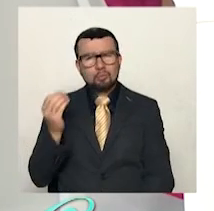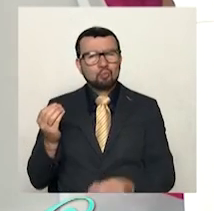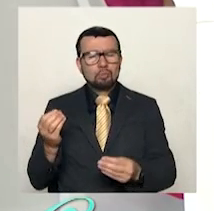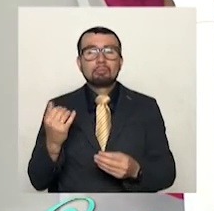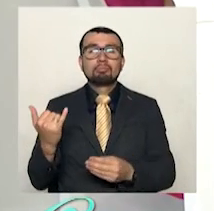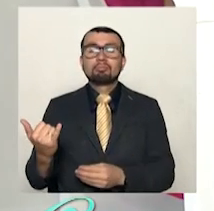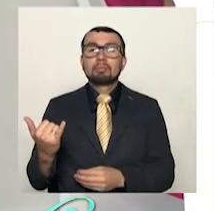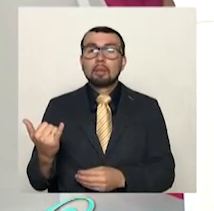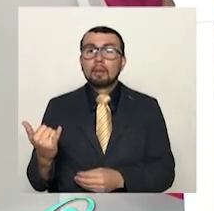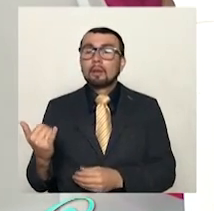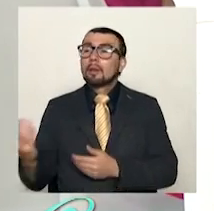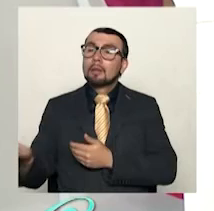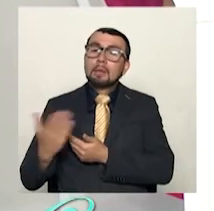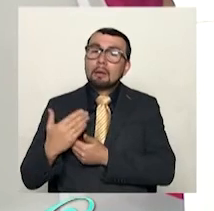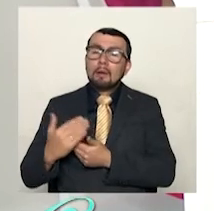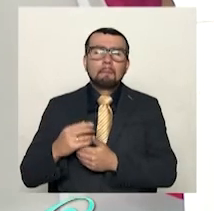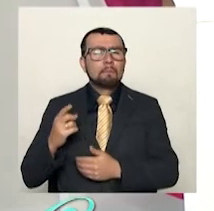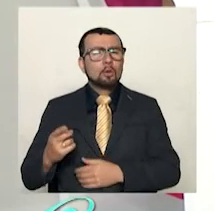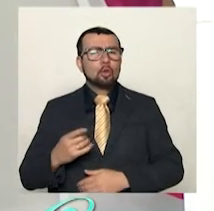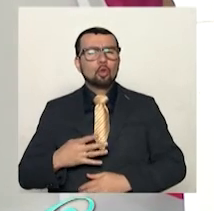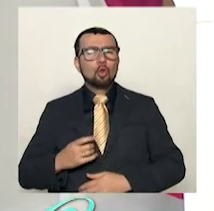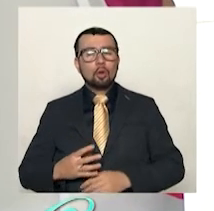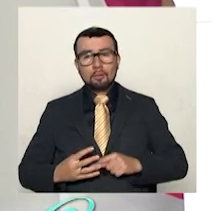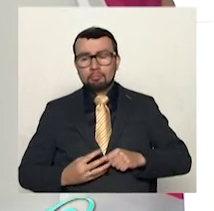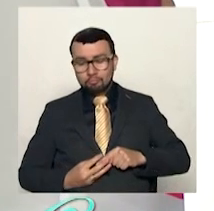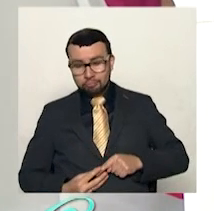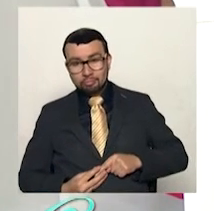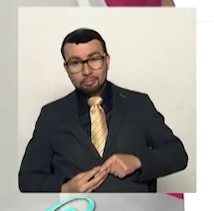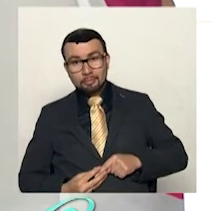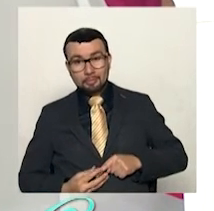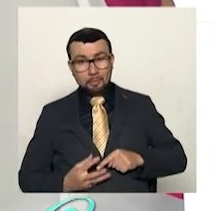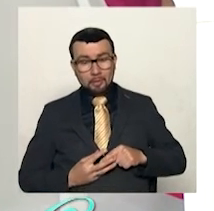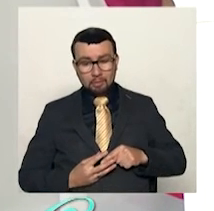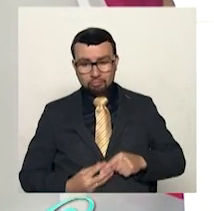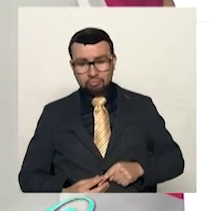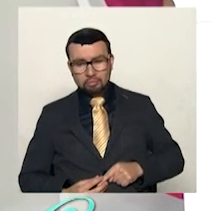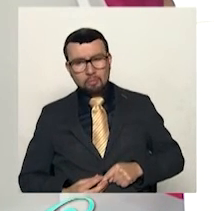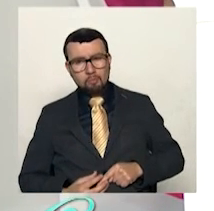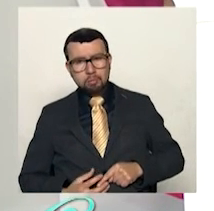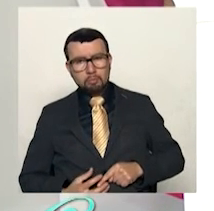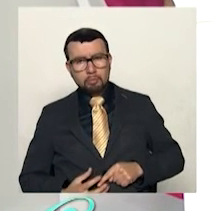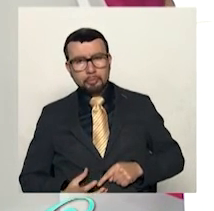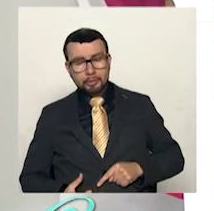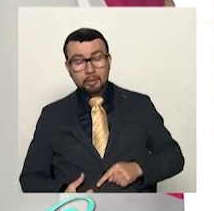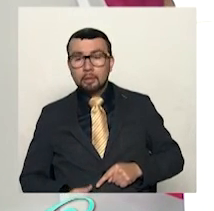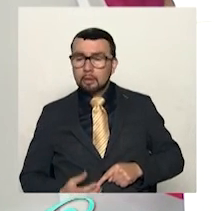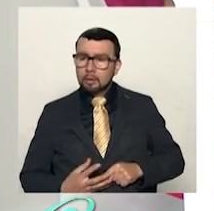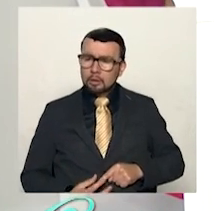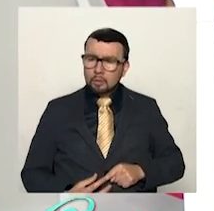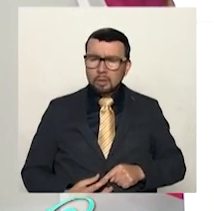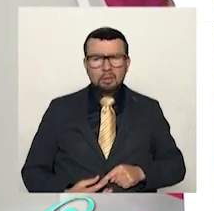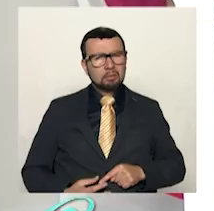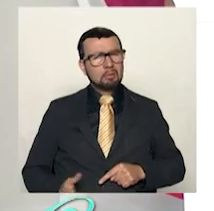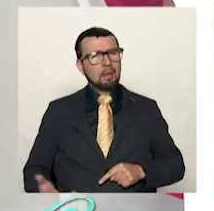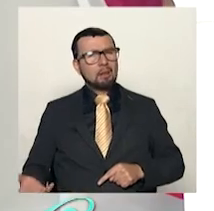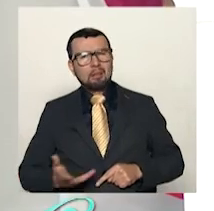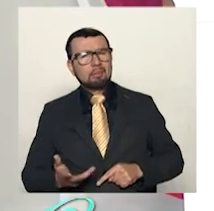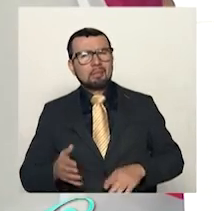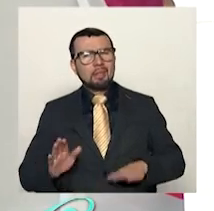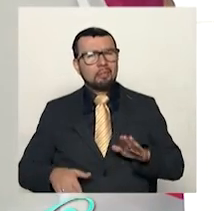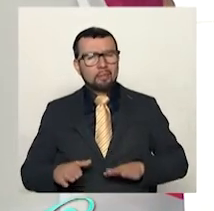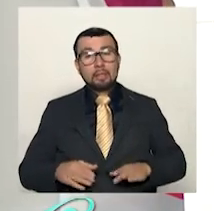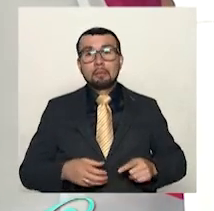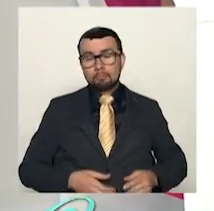ejemplo, que tenemos nosotros es el dolor de la apendicitis. Ese dolor de la apendicitis muchas de las veces se irradia hacia el